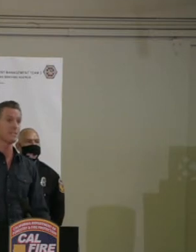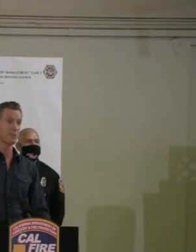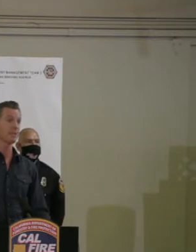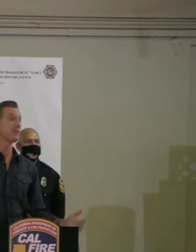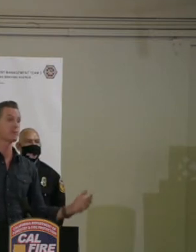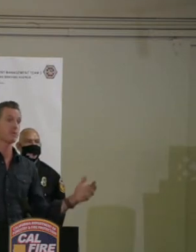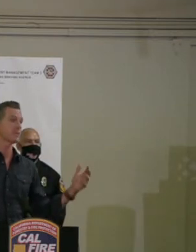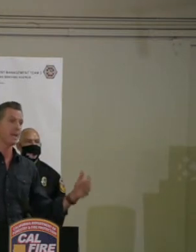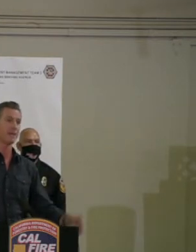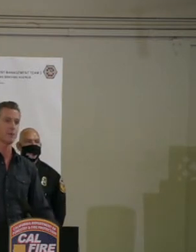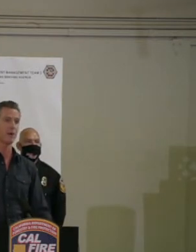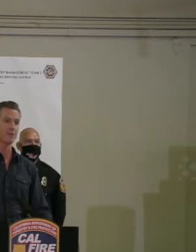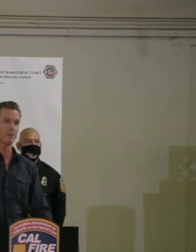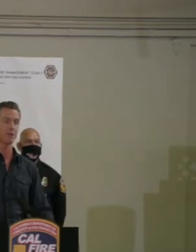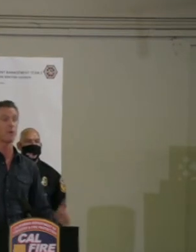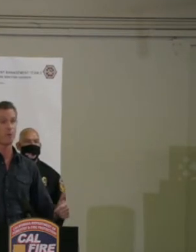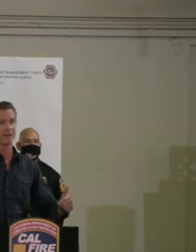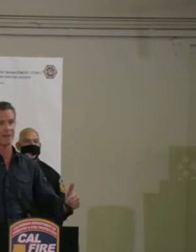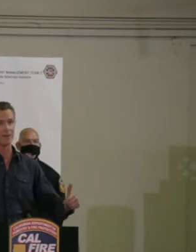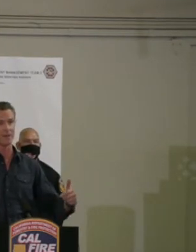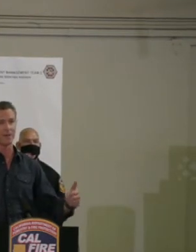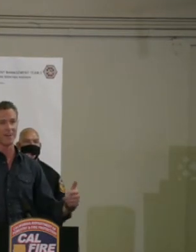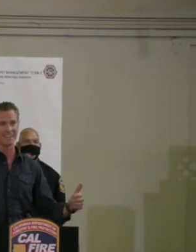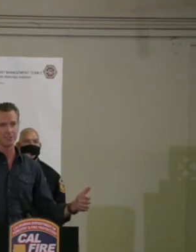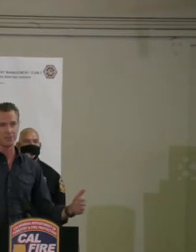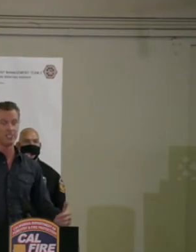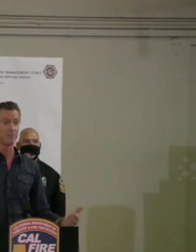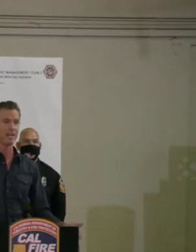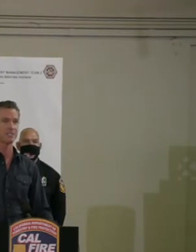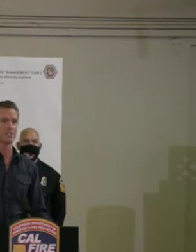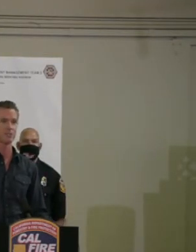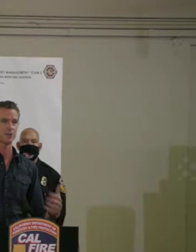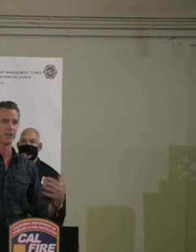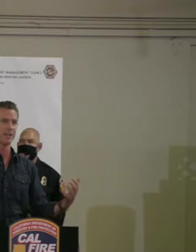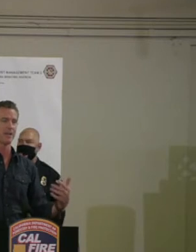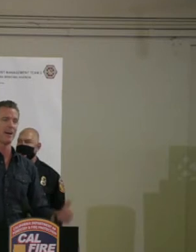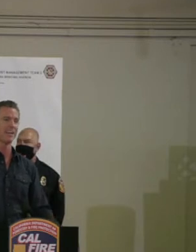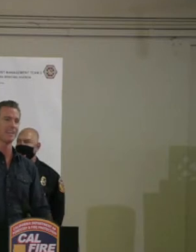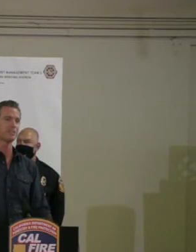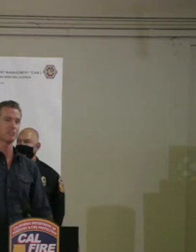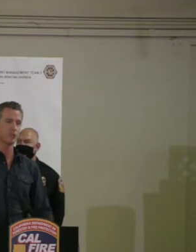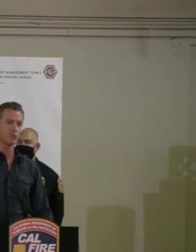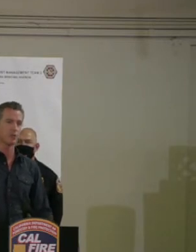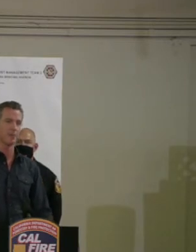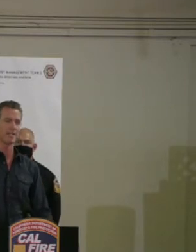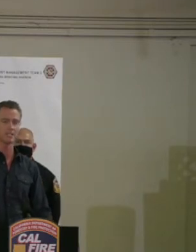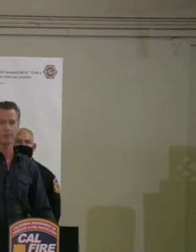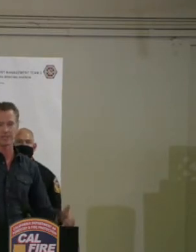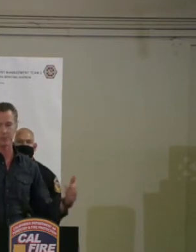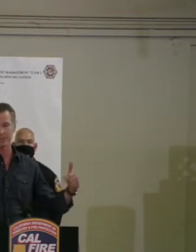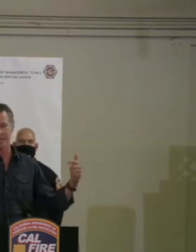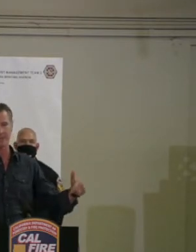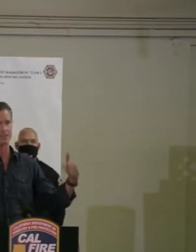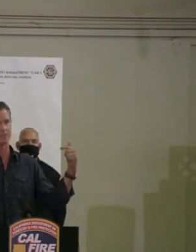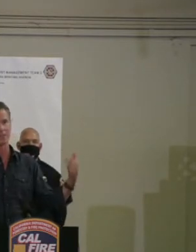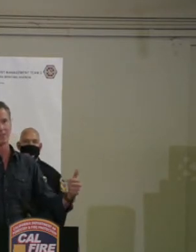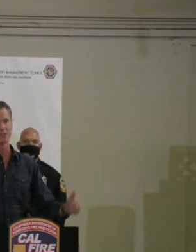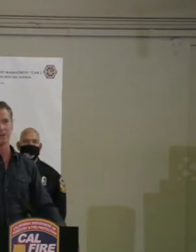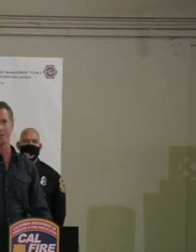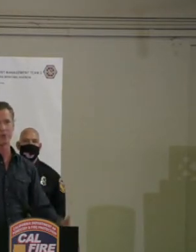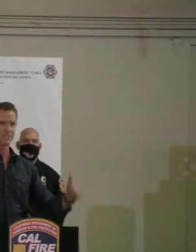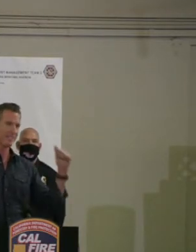conocidos para nosotros en california muchos de los individuos en el cuarto aquí hoy están familiarizados individualmente e